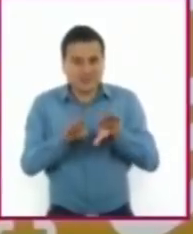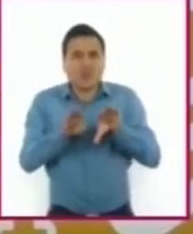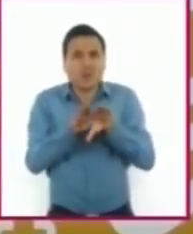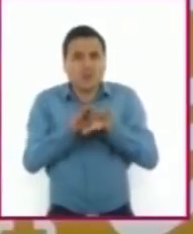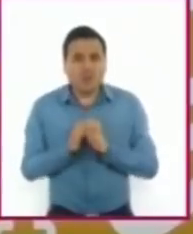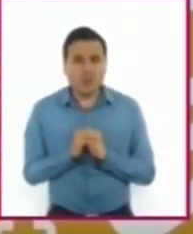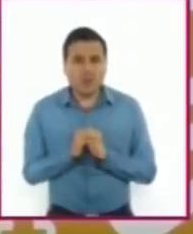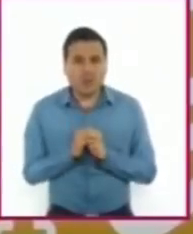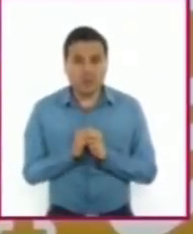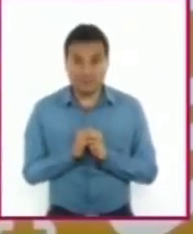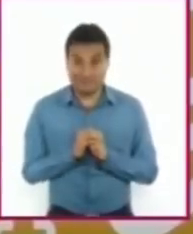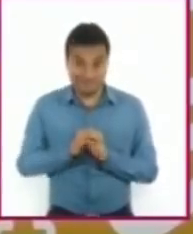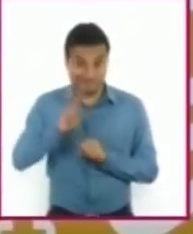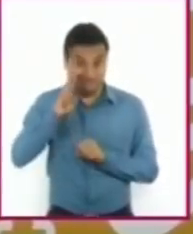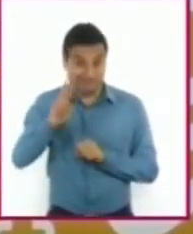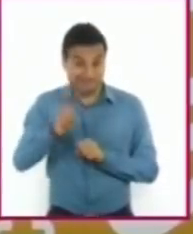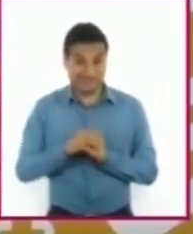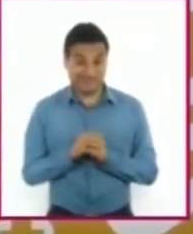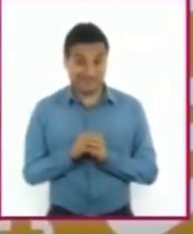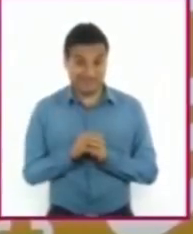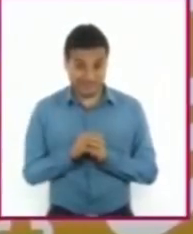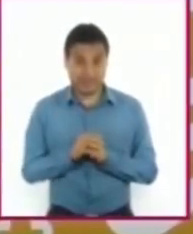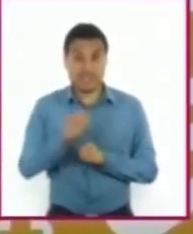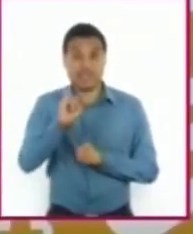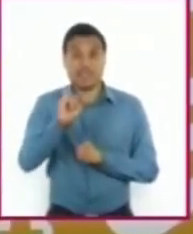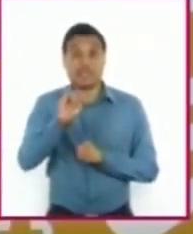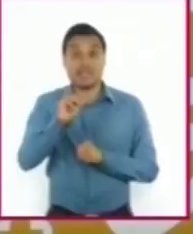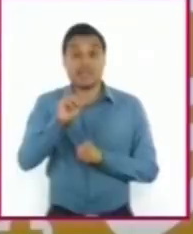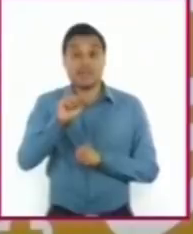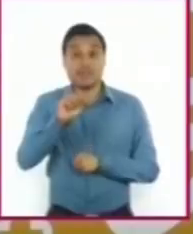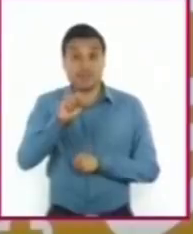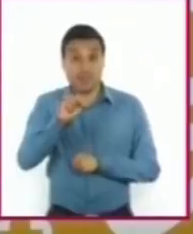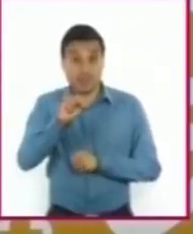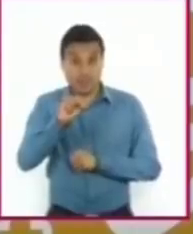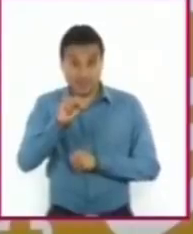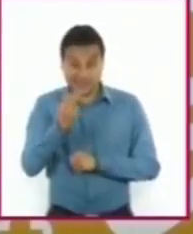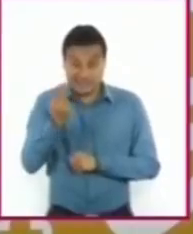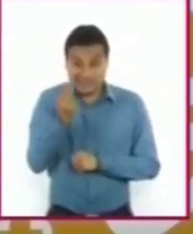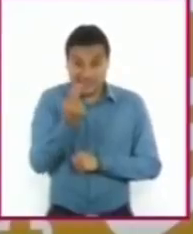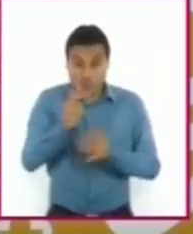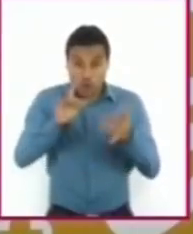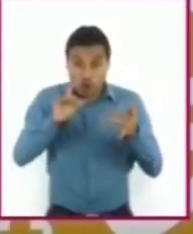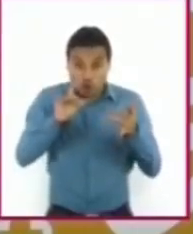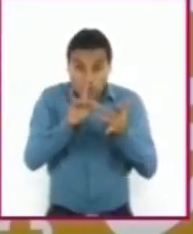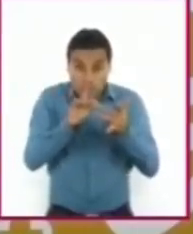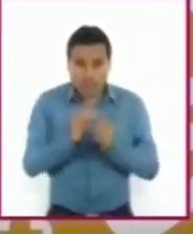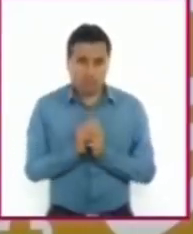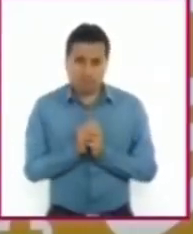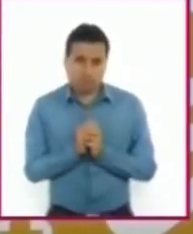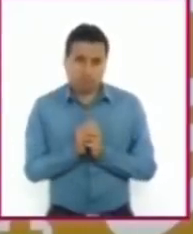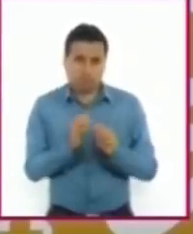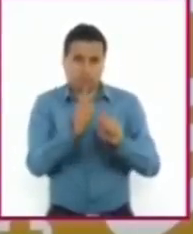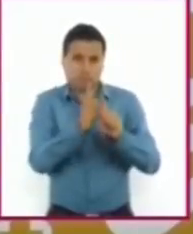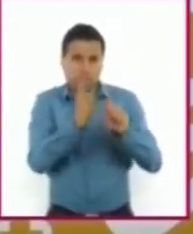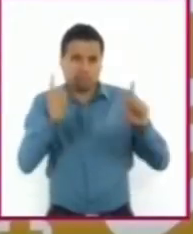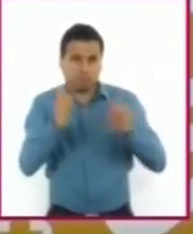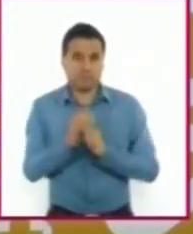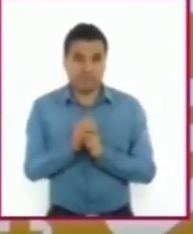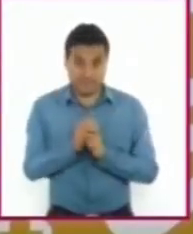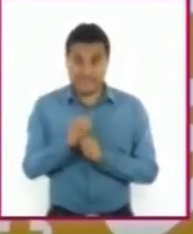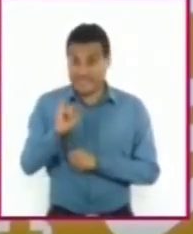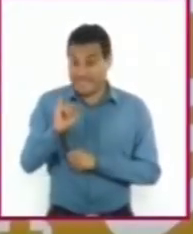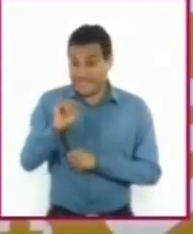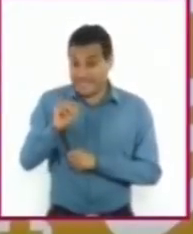pudimos observar, no fue necesario que el imán tocara los clips para que se movieran. Esto se debe a que las fuerzas de atracción del